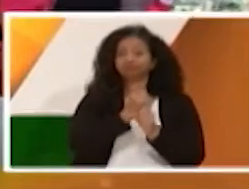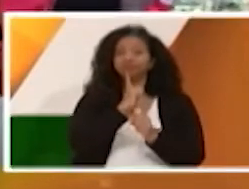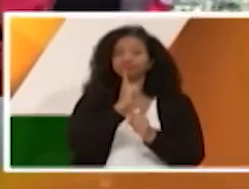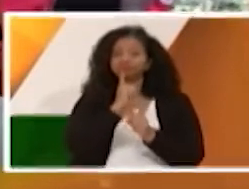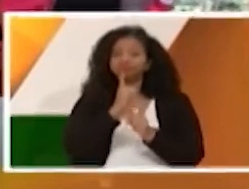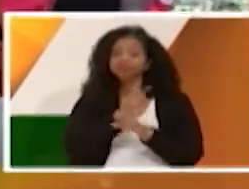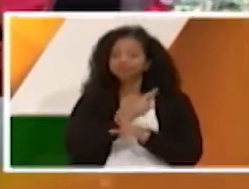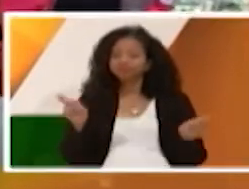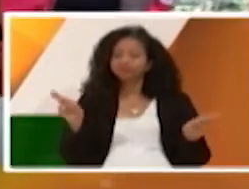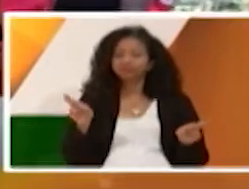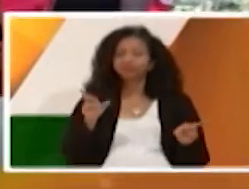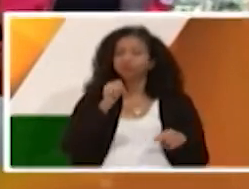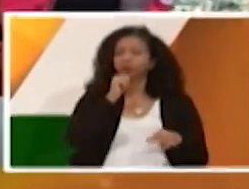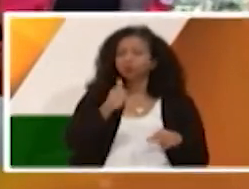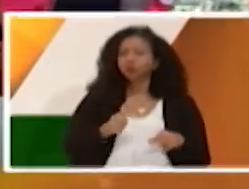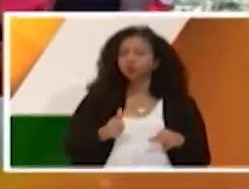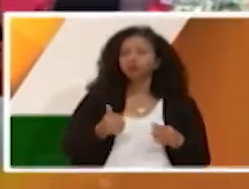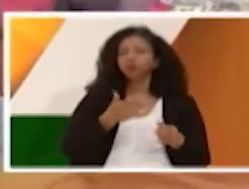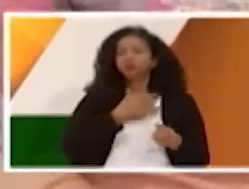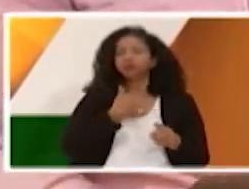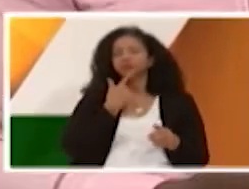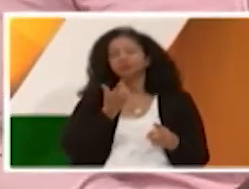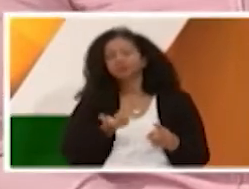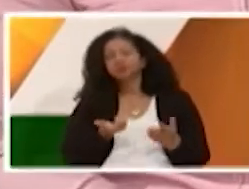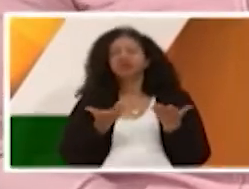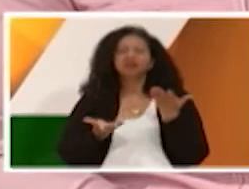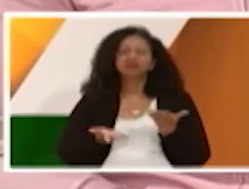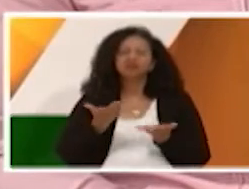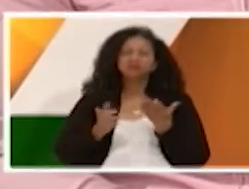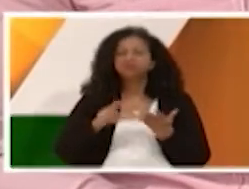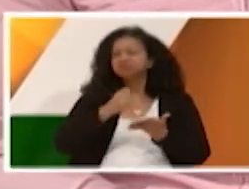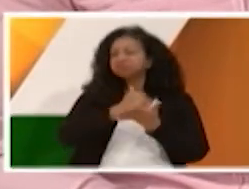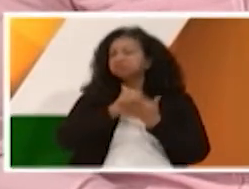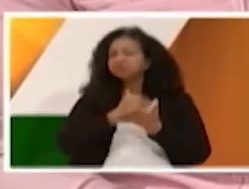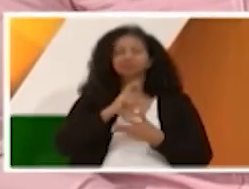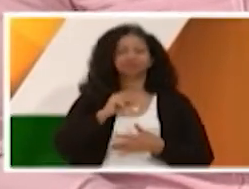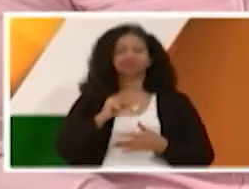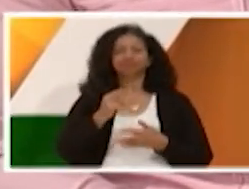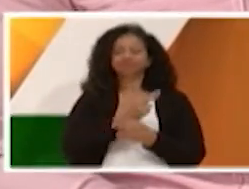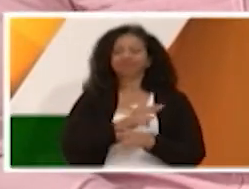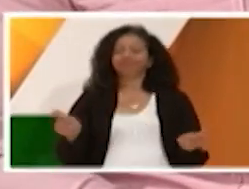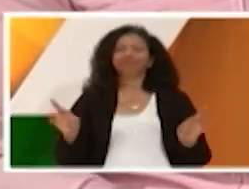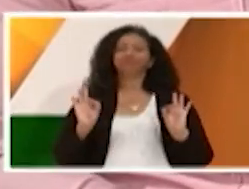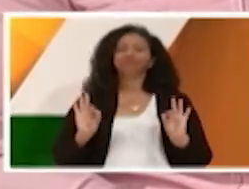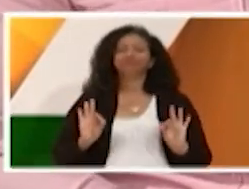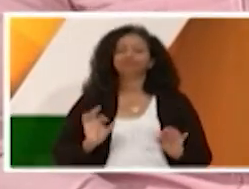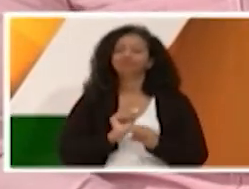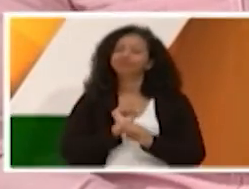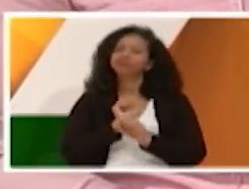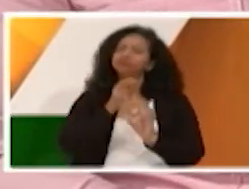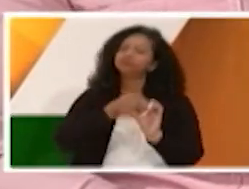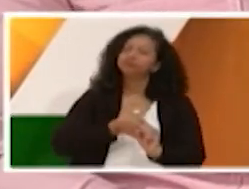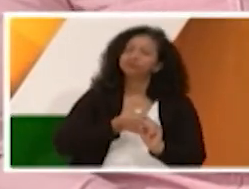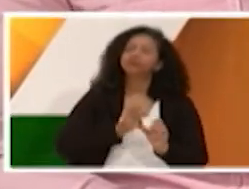van recortándose a la condición de discapacidad para poder ejercer un empleo. Claro.